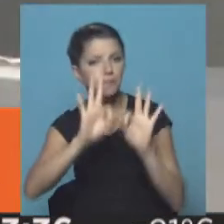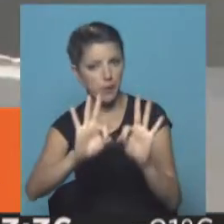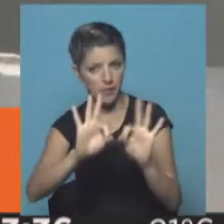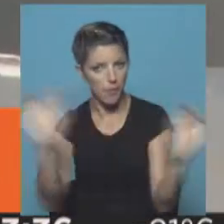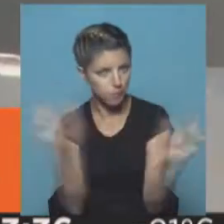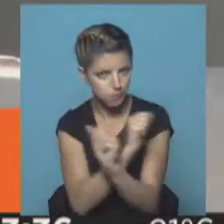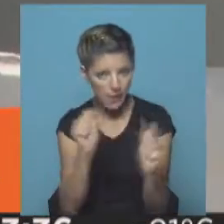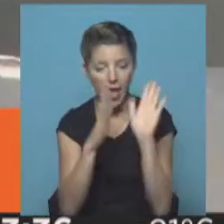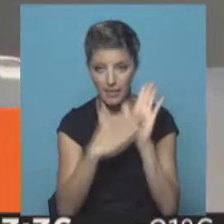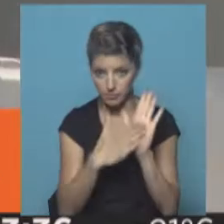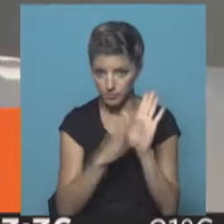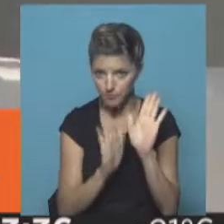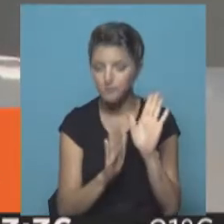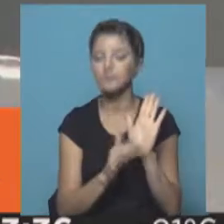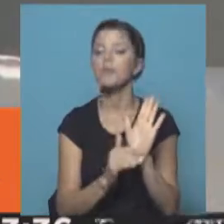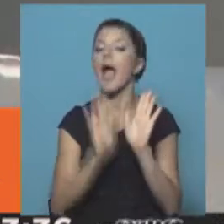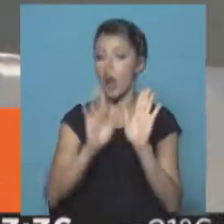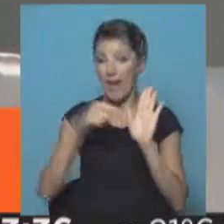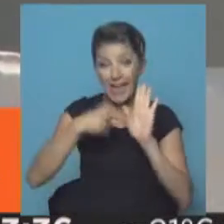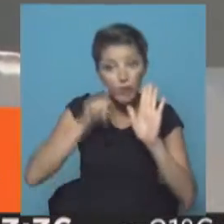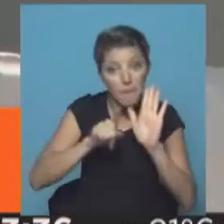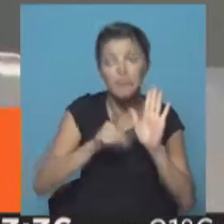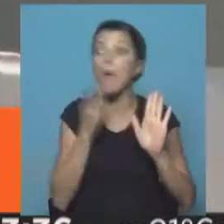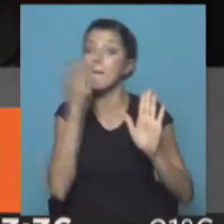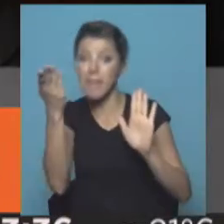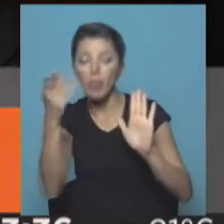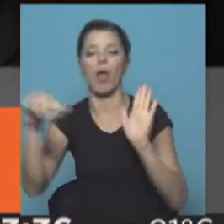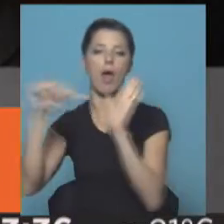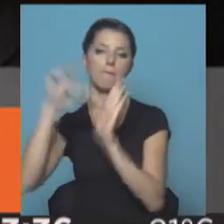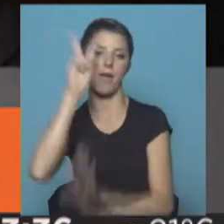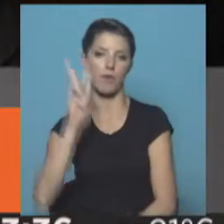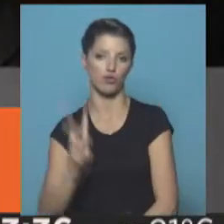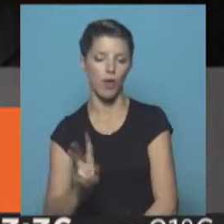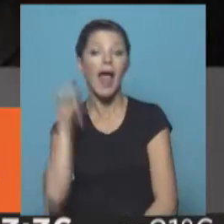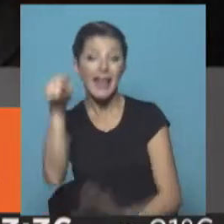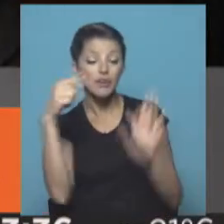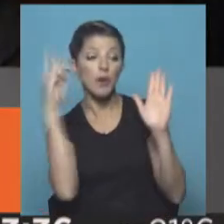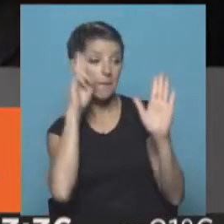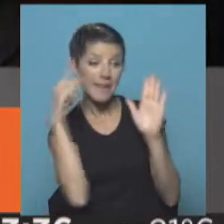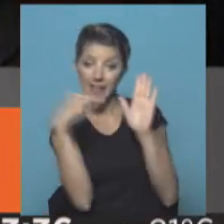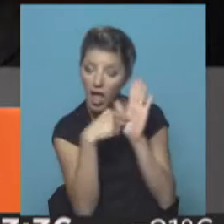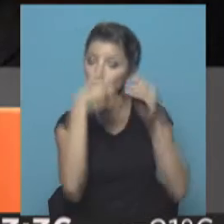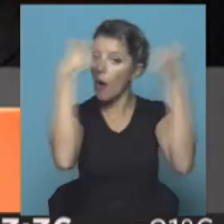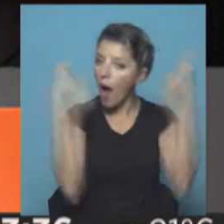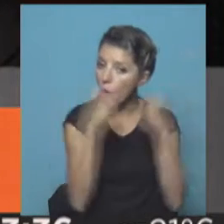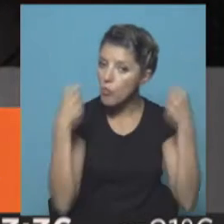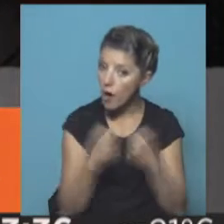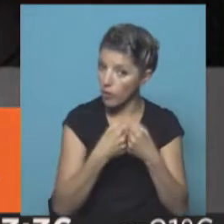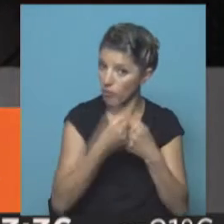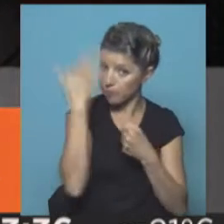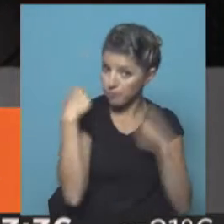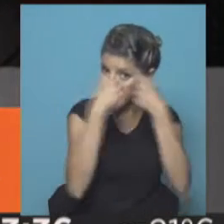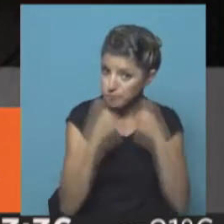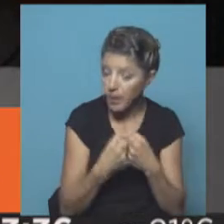de complementación económica. Esto es lo que le están pidiendo a Venezuela, que adhiera a estos acuerdos, ¿no? En particular,